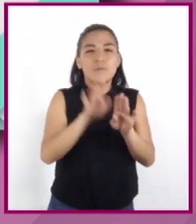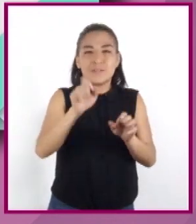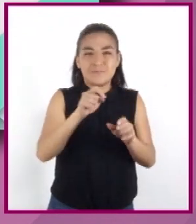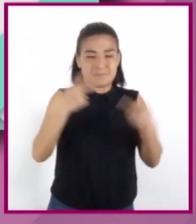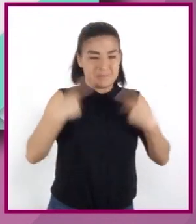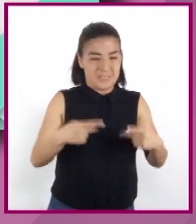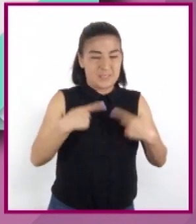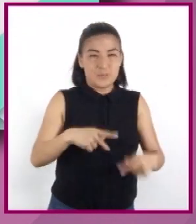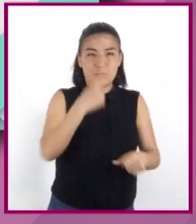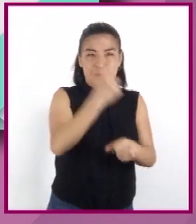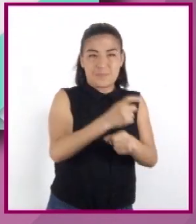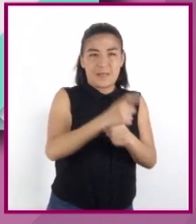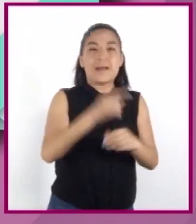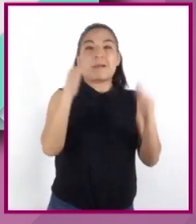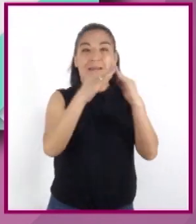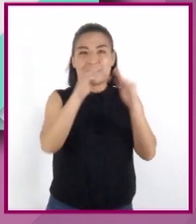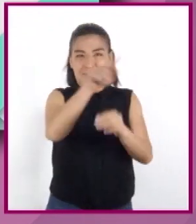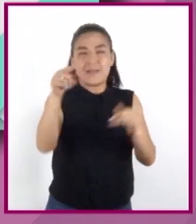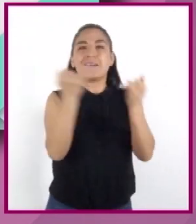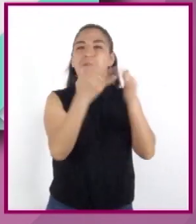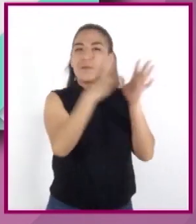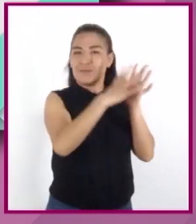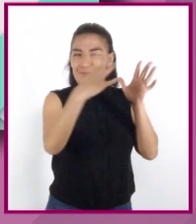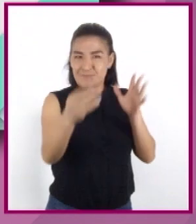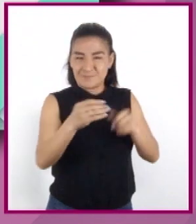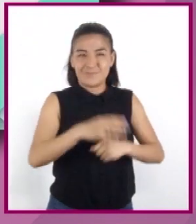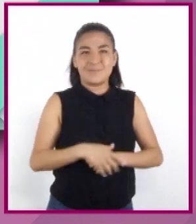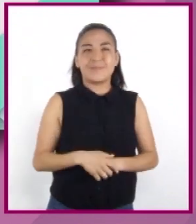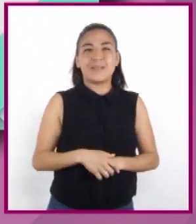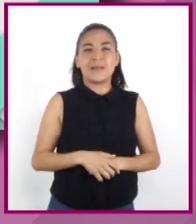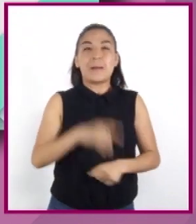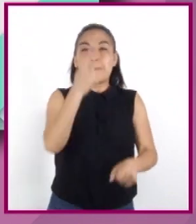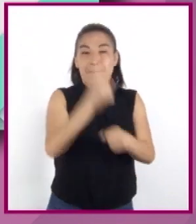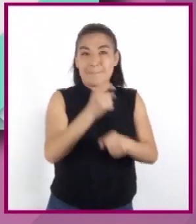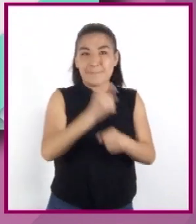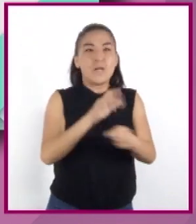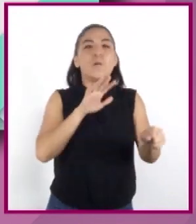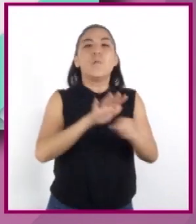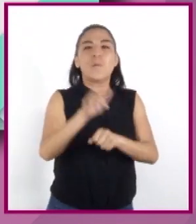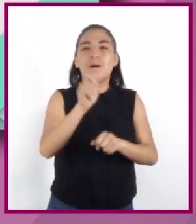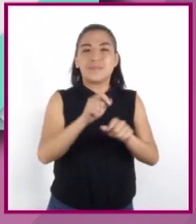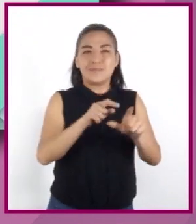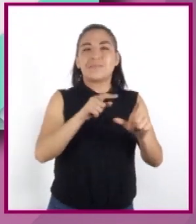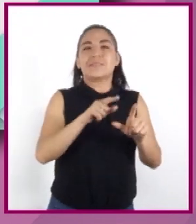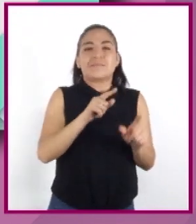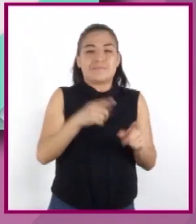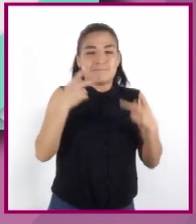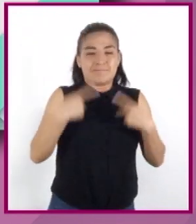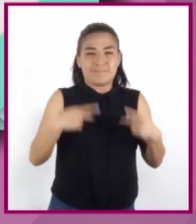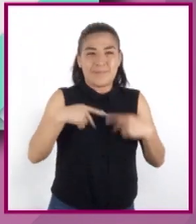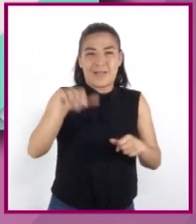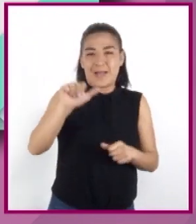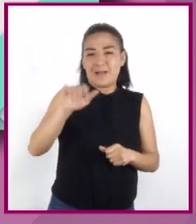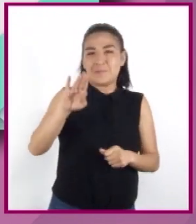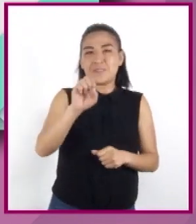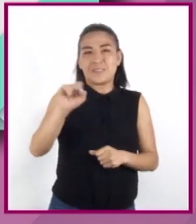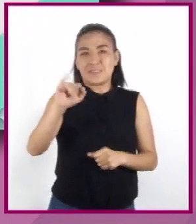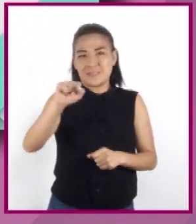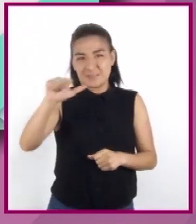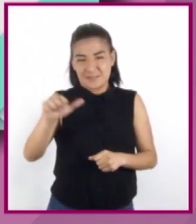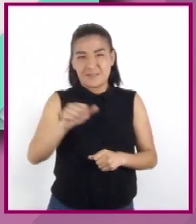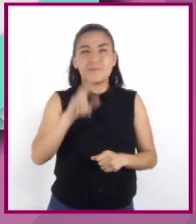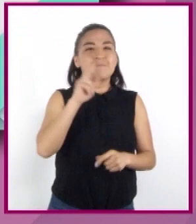1. En casa, sigan el procedimiento. Primero se ubica la abscisa y después la ordenada.